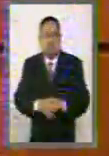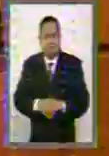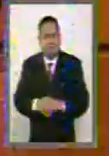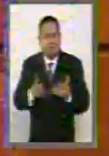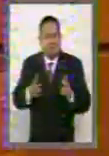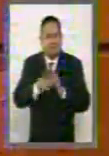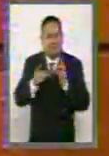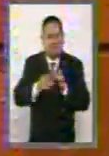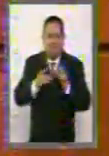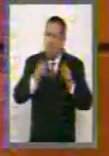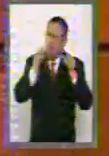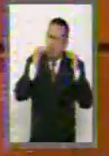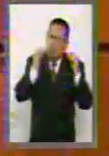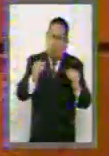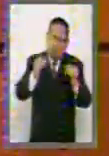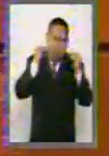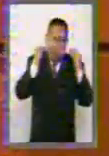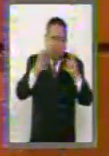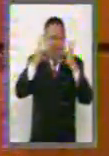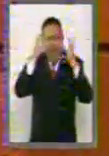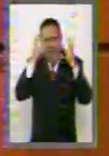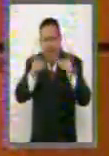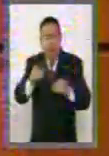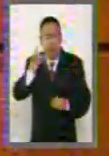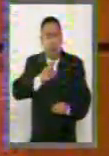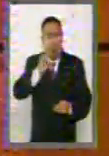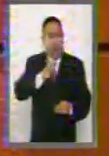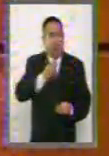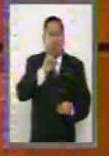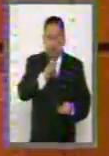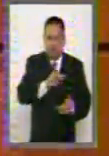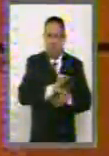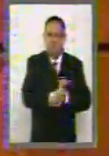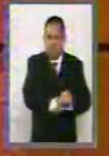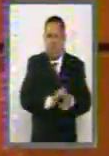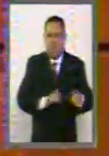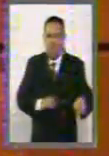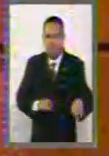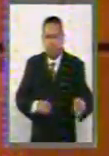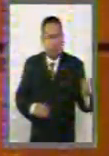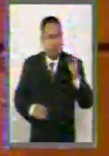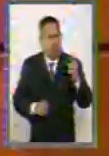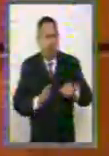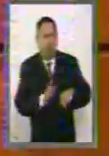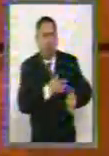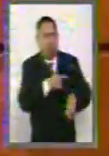enorme de mujeres talentosas que sí fueron discriminadas en la terna